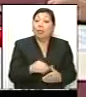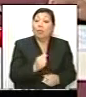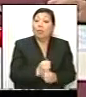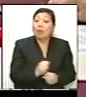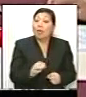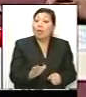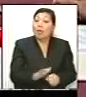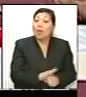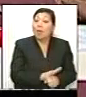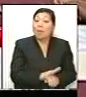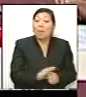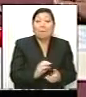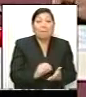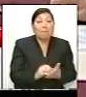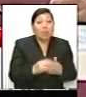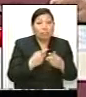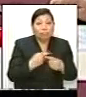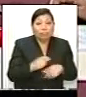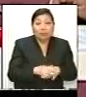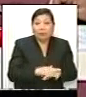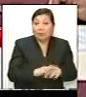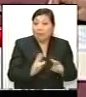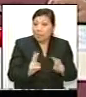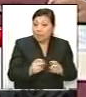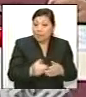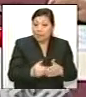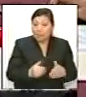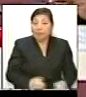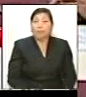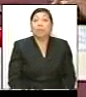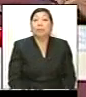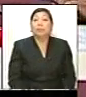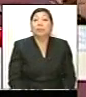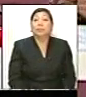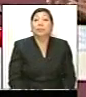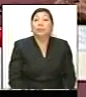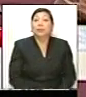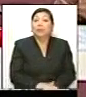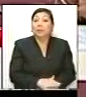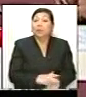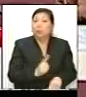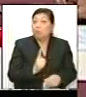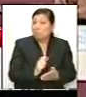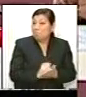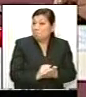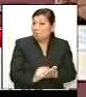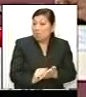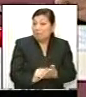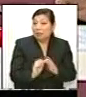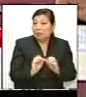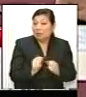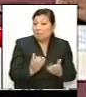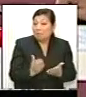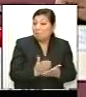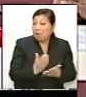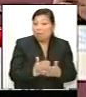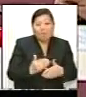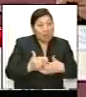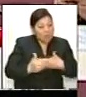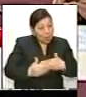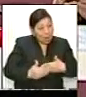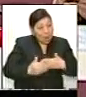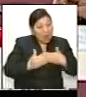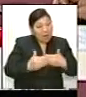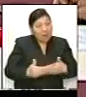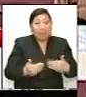completo. Y por más que se haya tratado el tema con anterioridad, por más que se haya tratado durante un mes, si vemos que el problema sigue